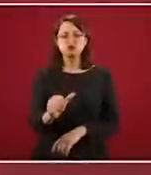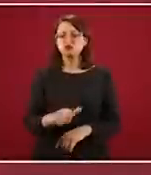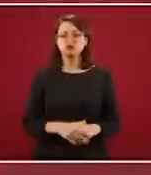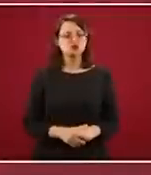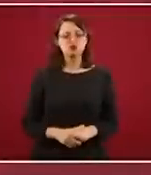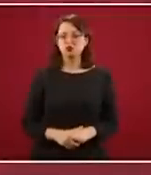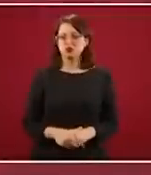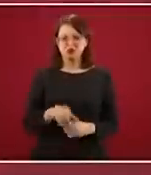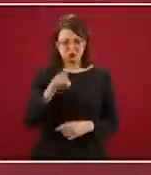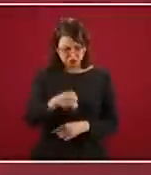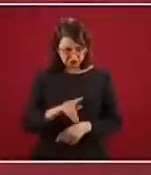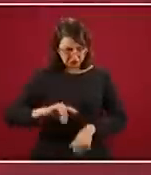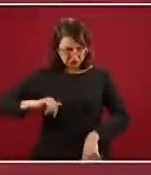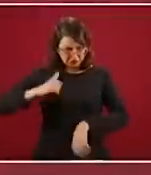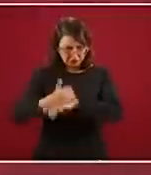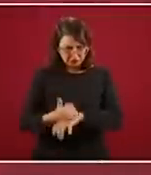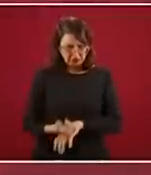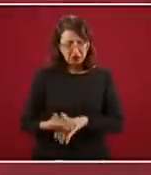casinos.